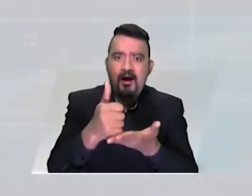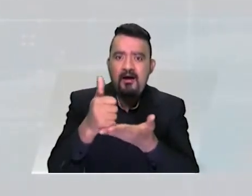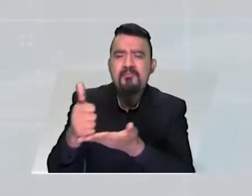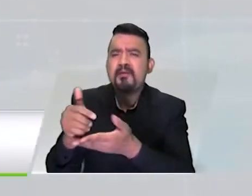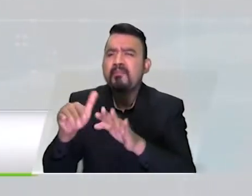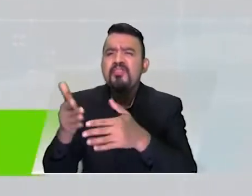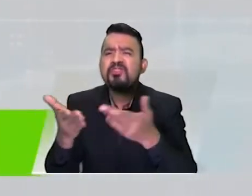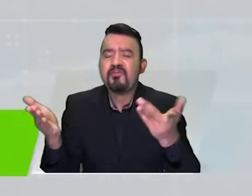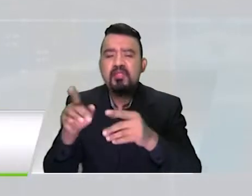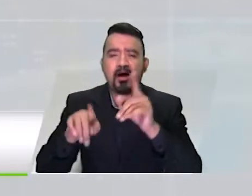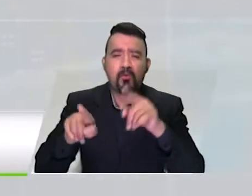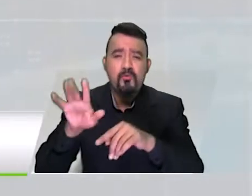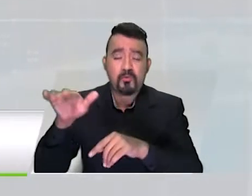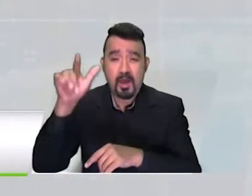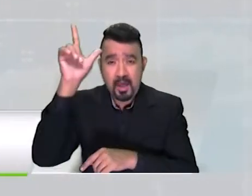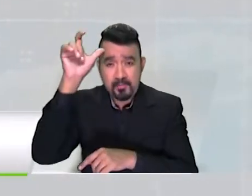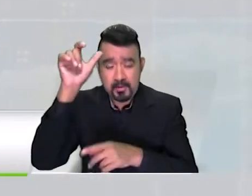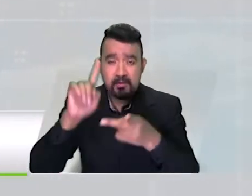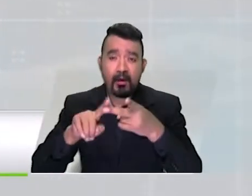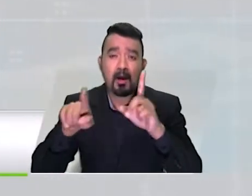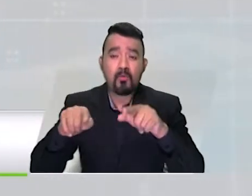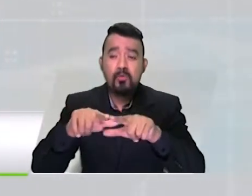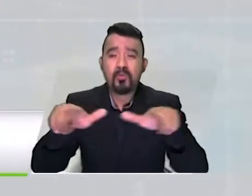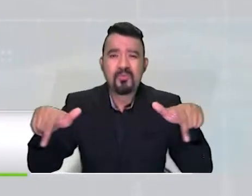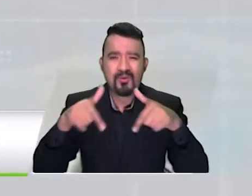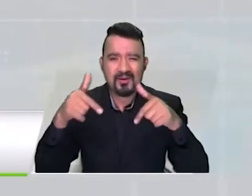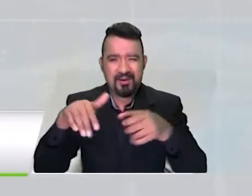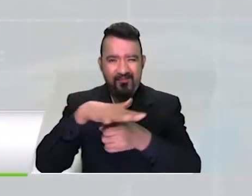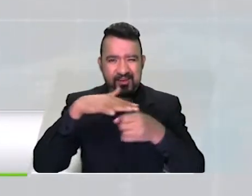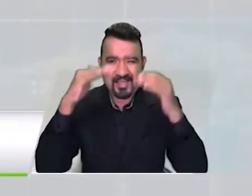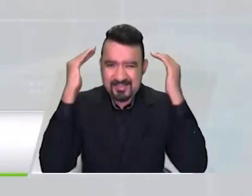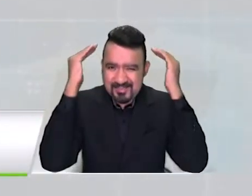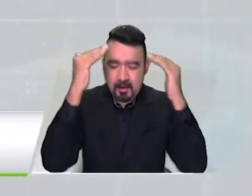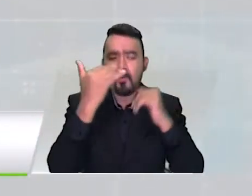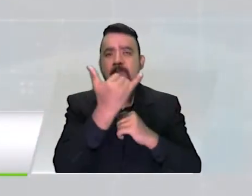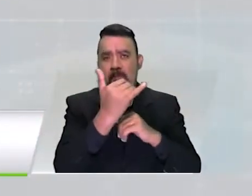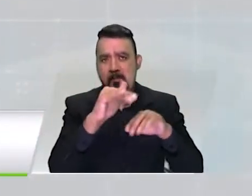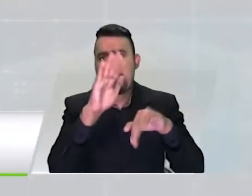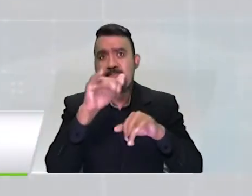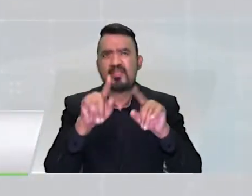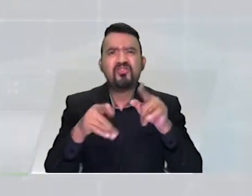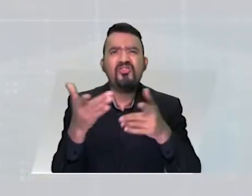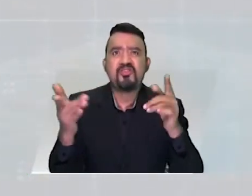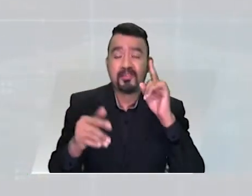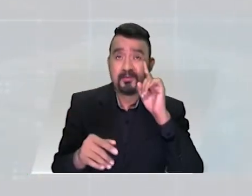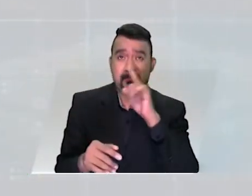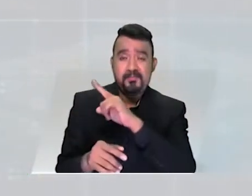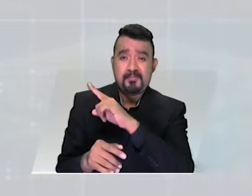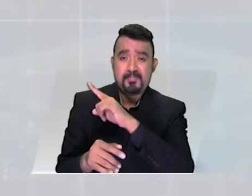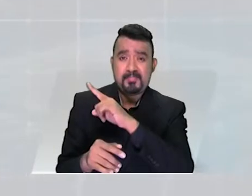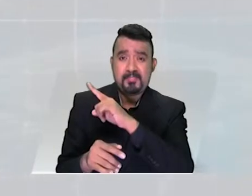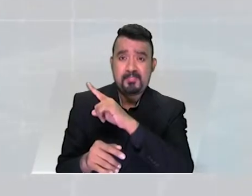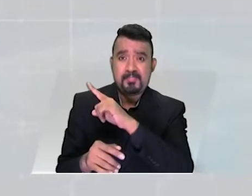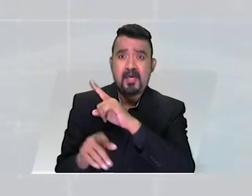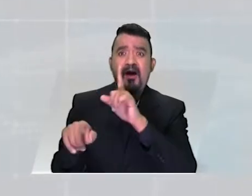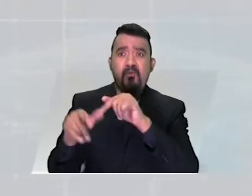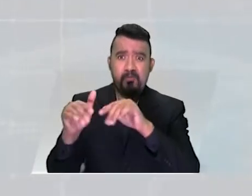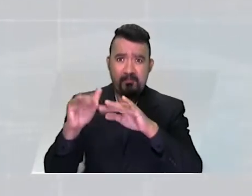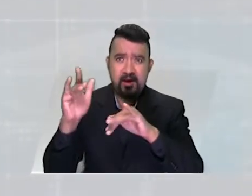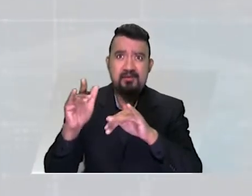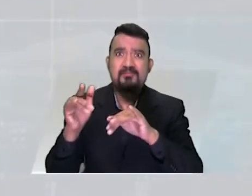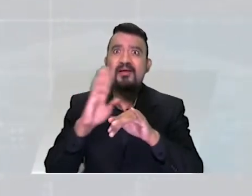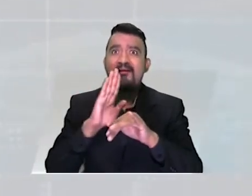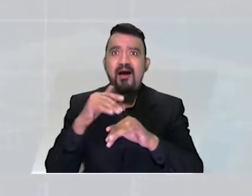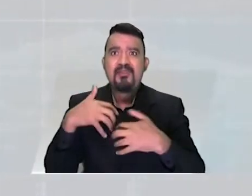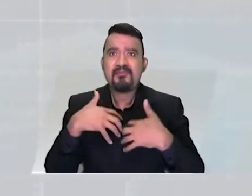Gatos y perros atrapados en muros y techos, zarigüeyas en tejados y aves enredadas en árboles son los hechos más recurrentes que deben